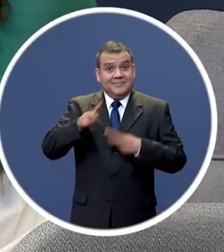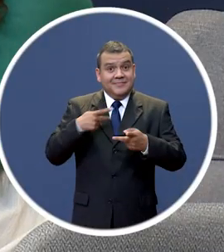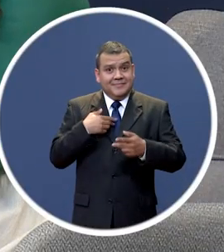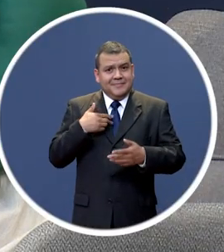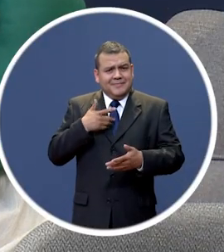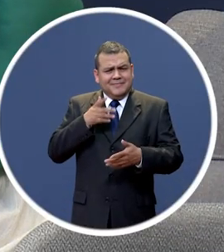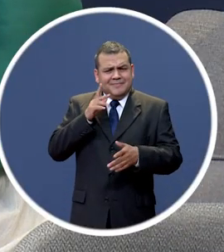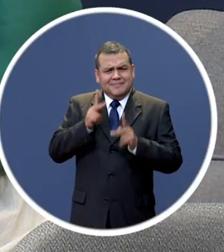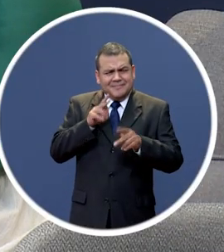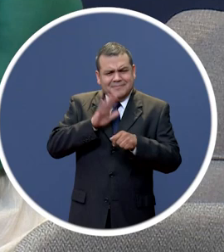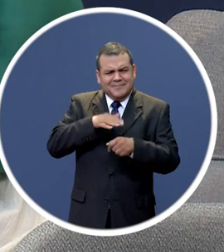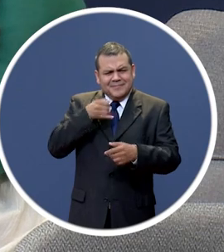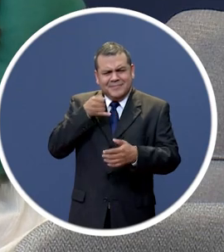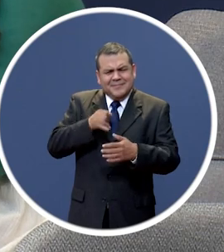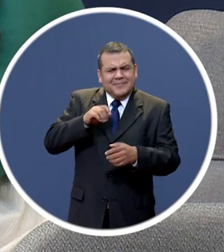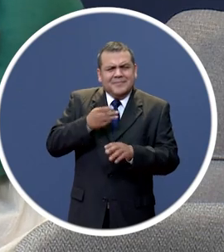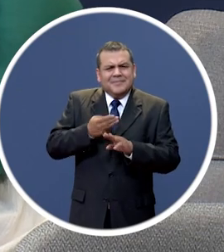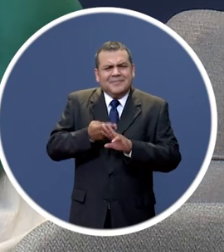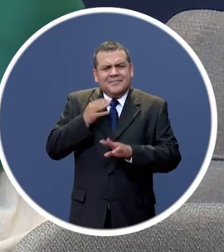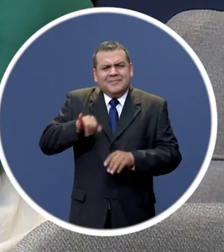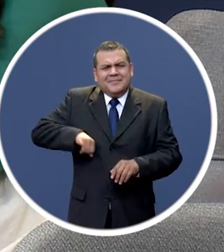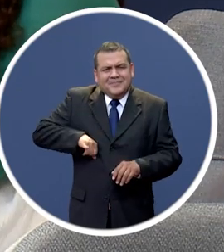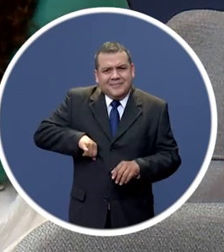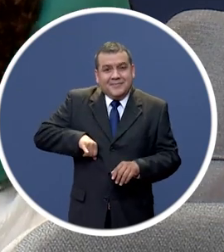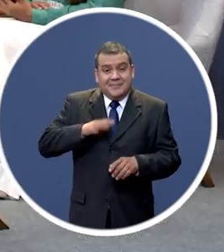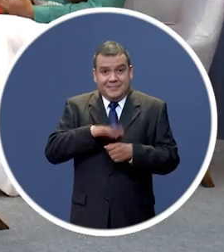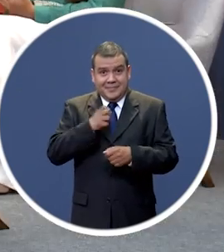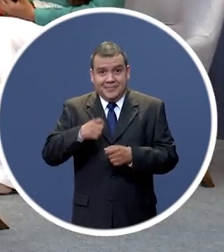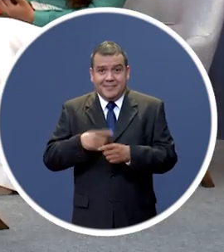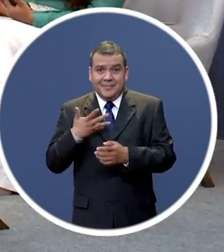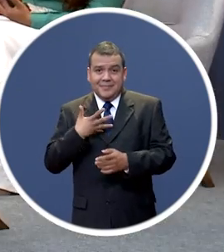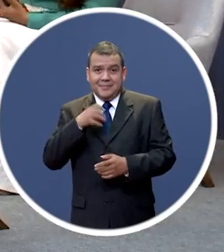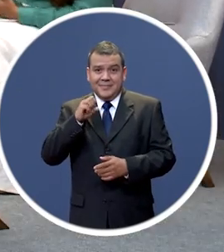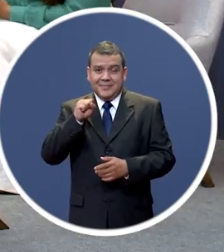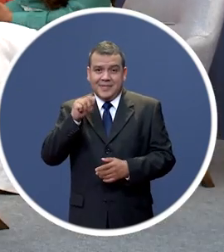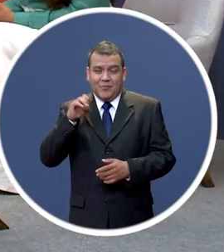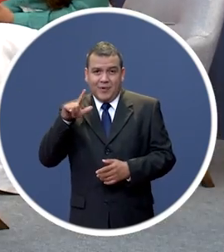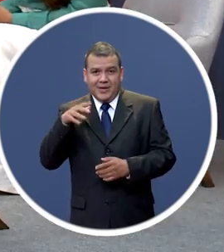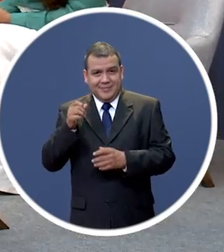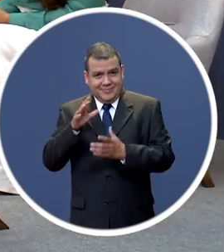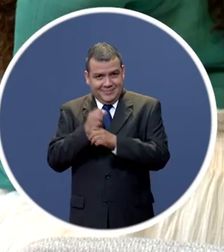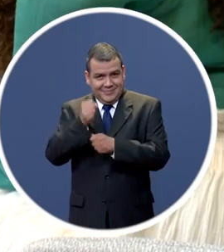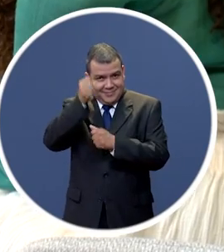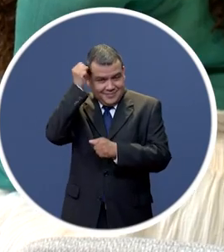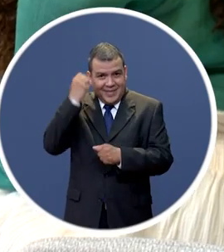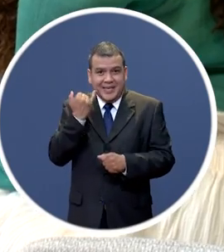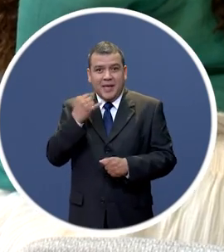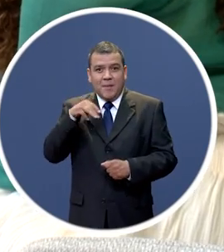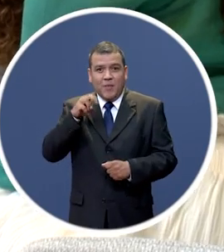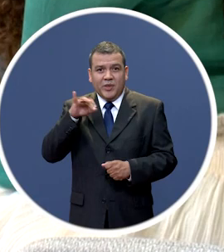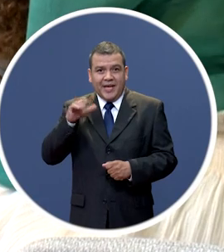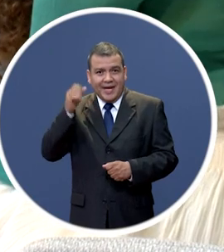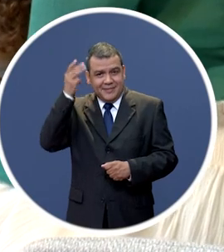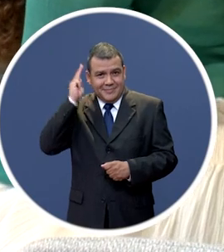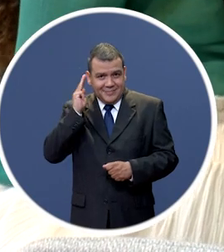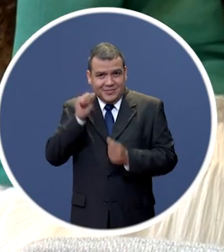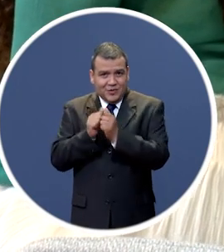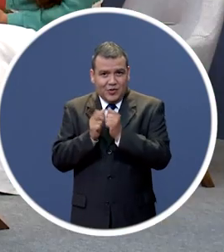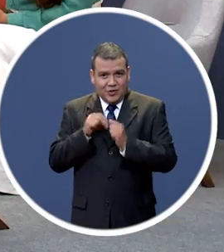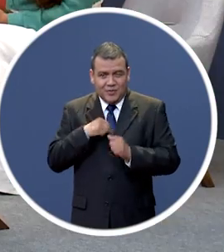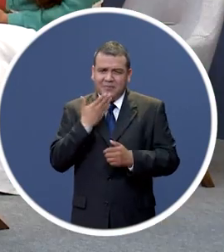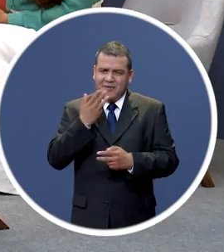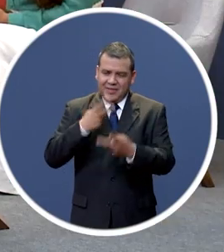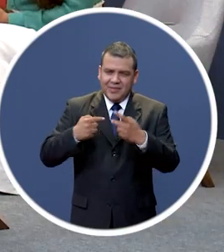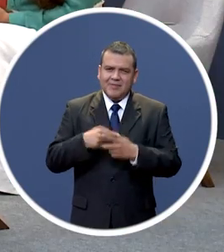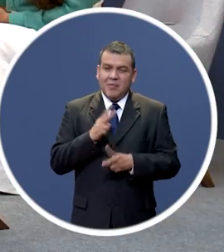Hoy nos vamos a adentrar en un tema muy interesante y para eso tenemos a Samuel y Mónica con nosotros. Bienvenidos. Gracias. No voy a perder